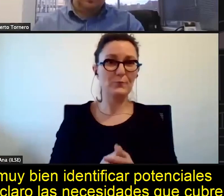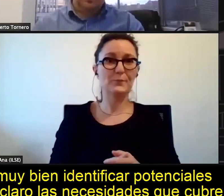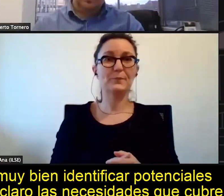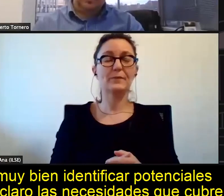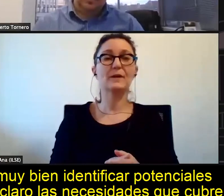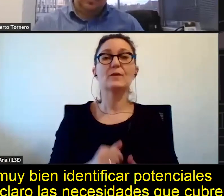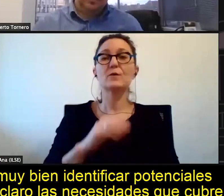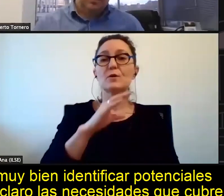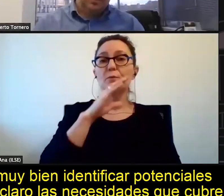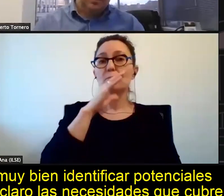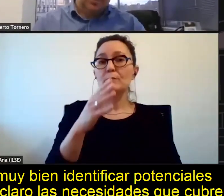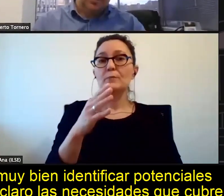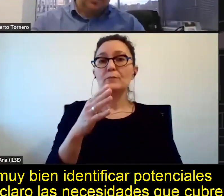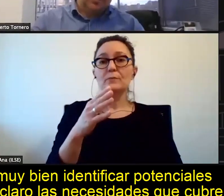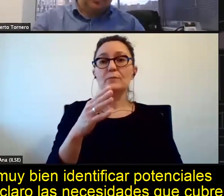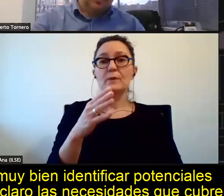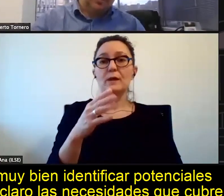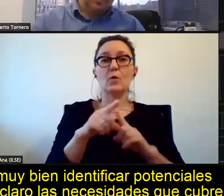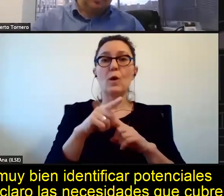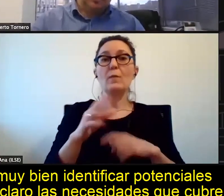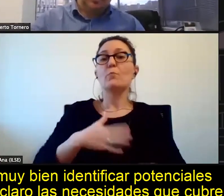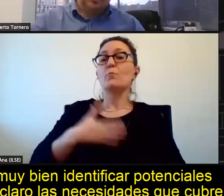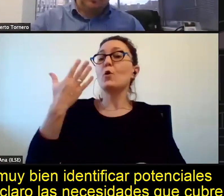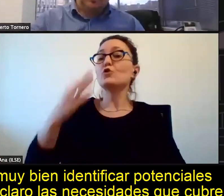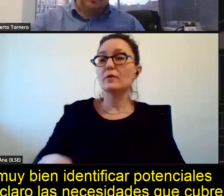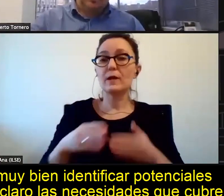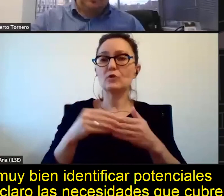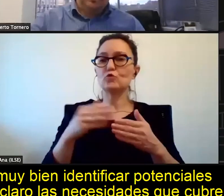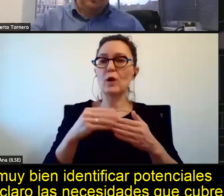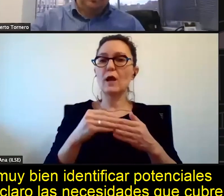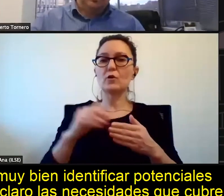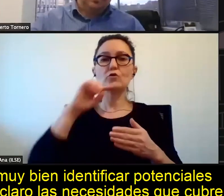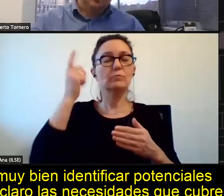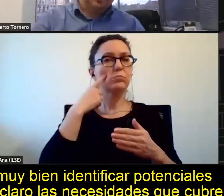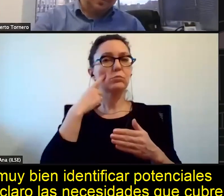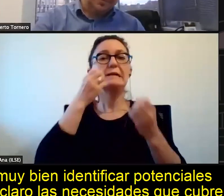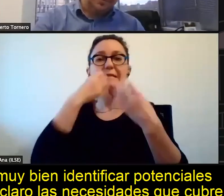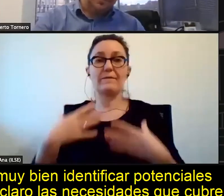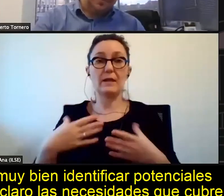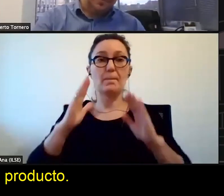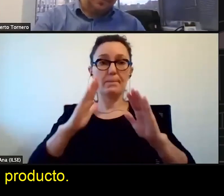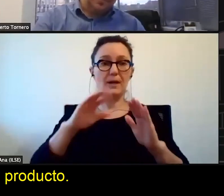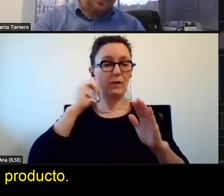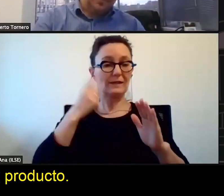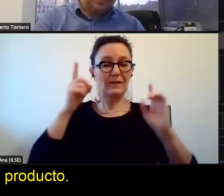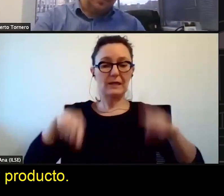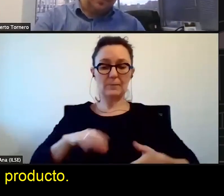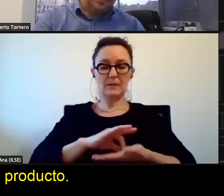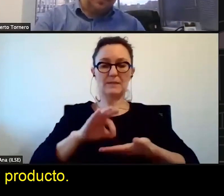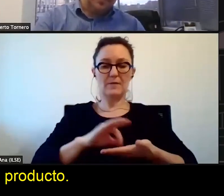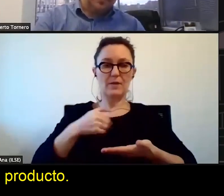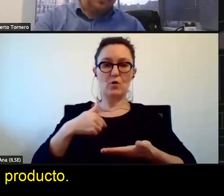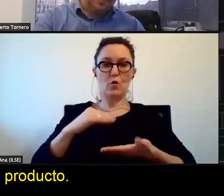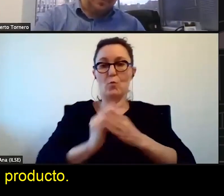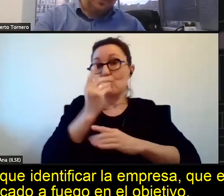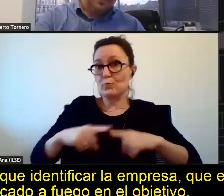está muy bien identificar potenciales usuarios, pero tienes que tener muy claro cuáles son las necesidades que cubre tu servicio o tu producto, ¿no?